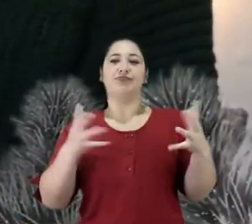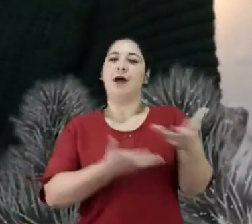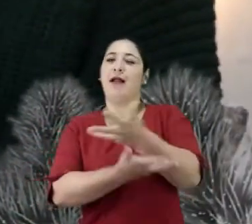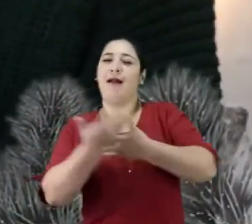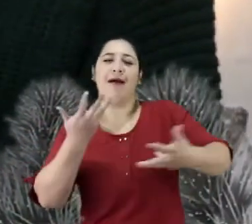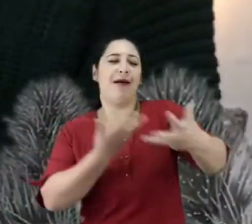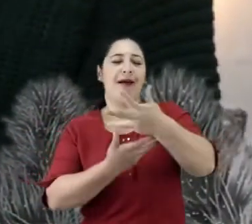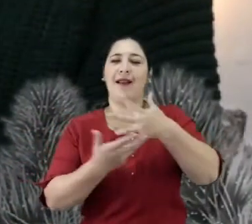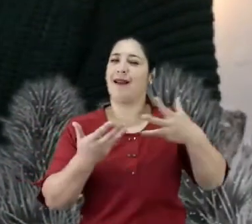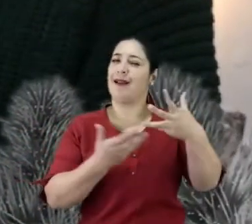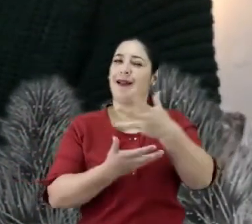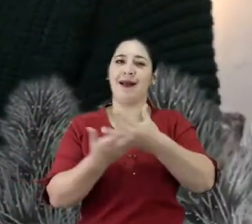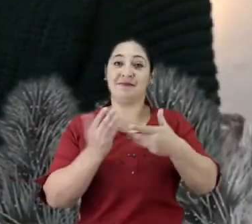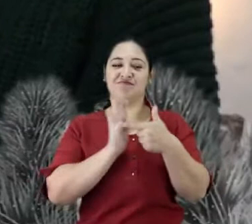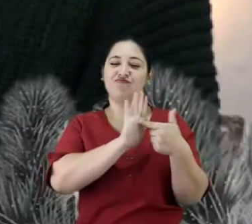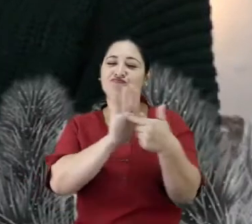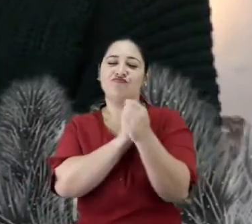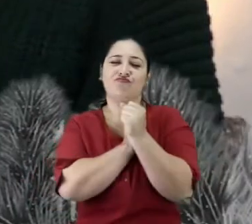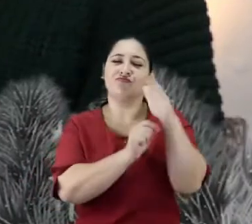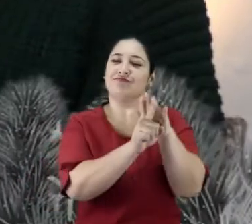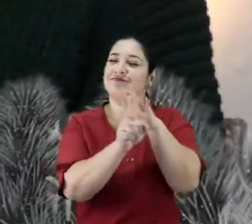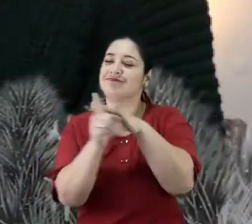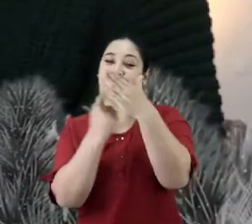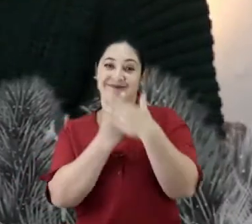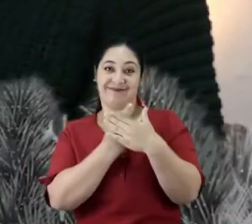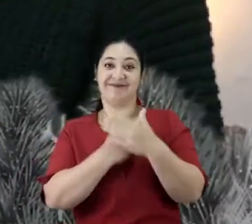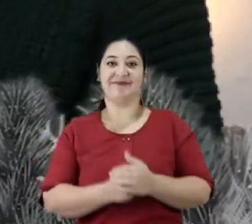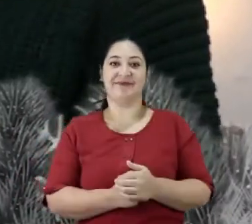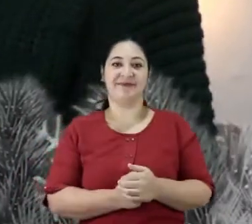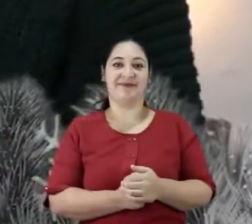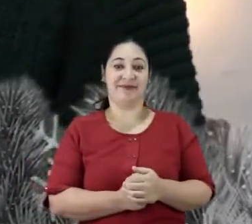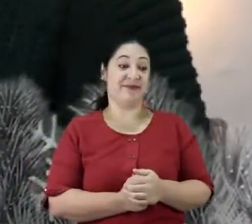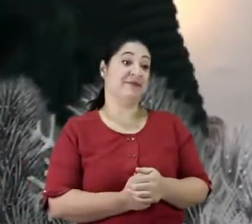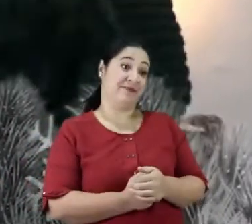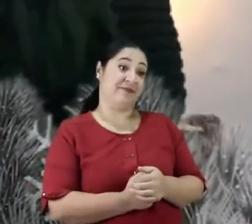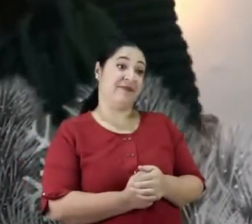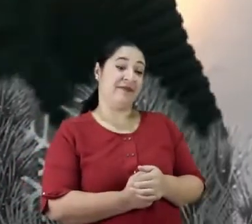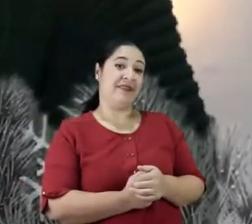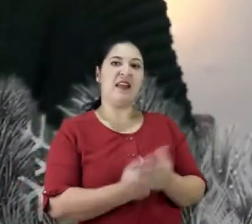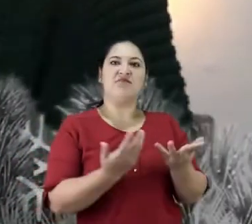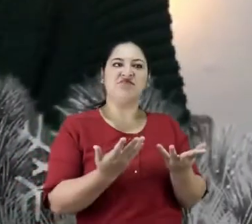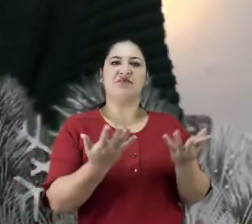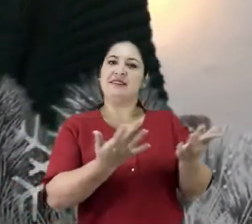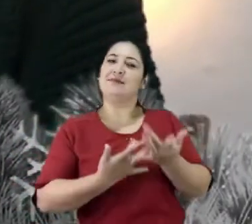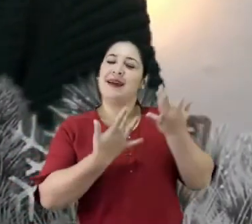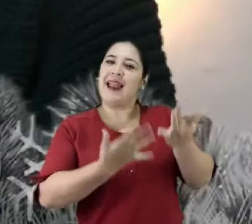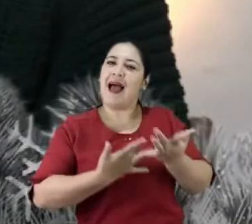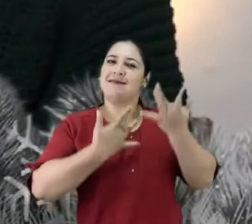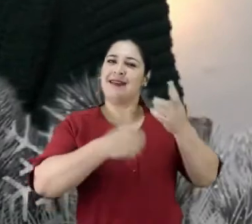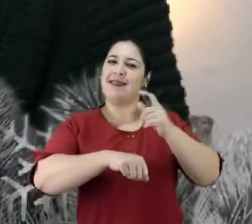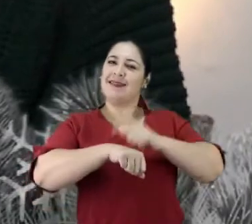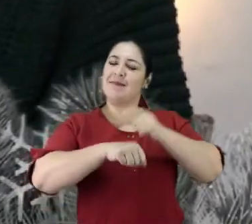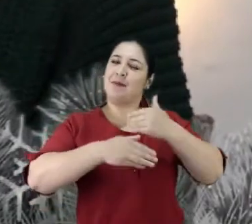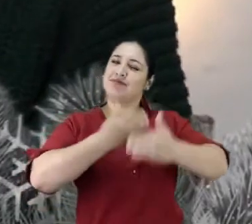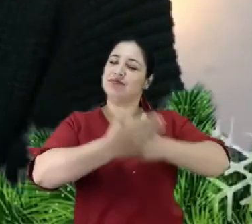estar juntos, compartiendo, demostrándonos cariño los unos a los otros. Y así, en medio de la esperanza y el tiempo